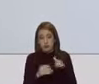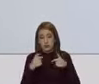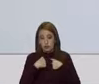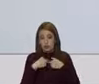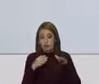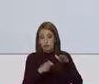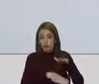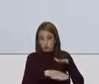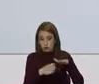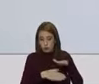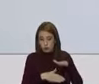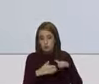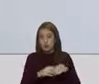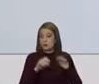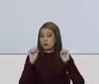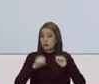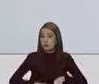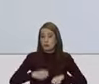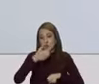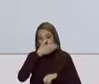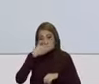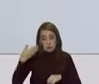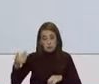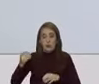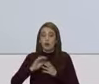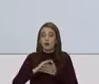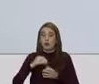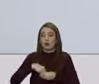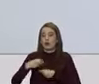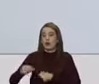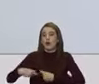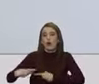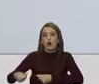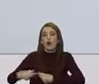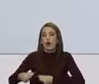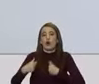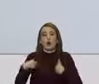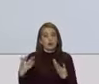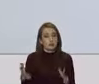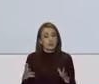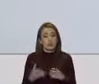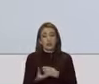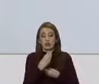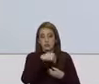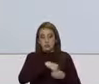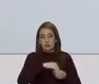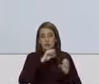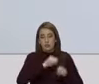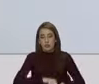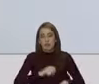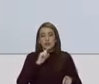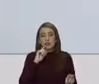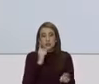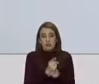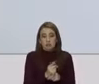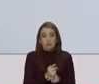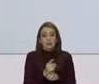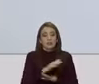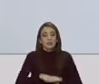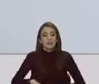adquiero los alimentos, puede ser que me salga a la mitad de lo que yo estaría comprando afuera. Entonces ahí uno, claro, puede decir, me puedo dar el